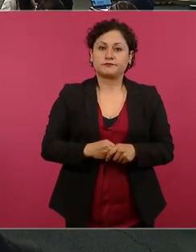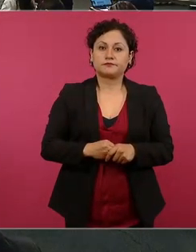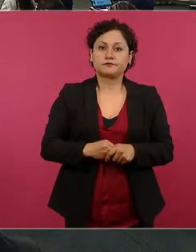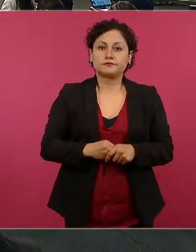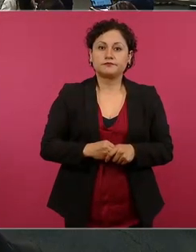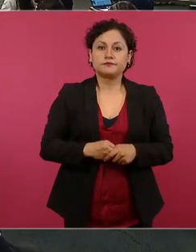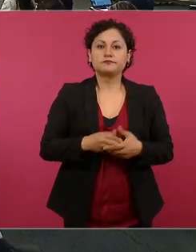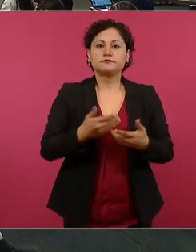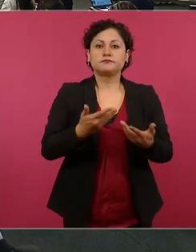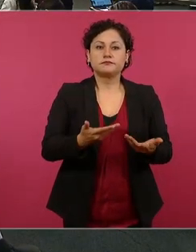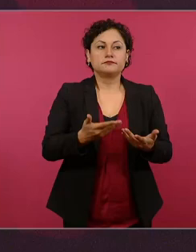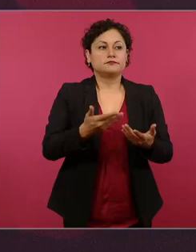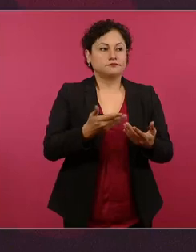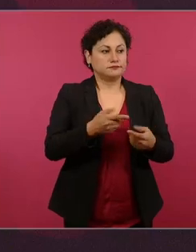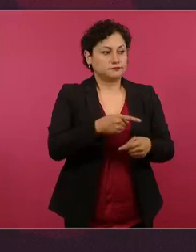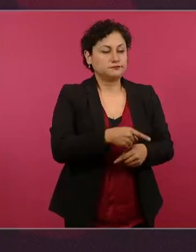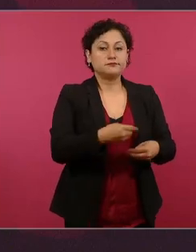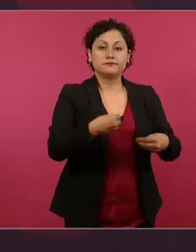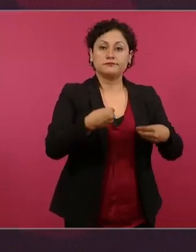la vida pública,